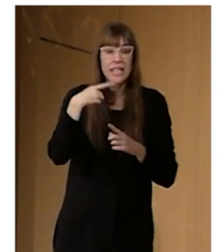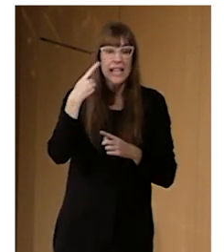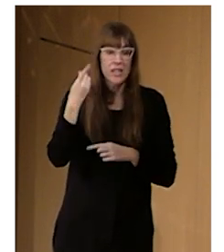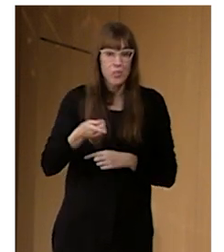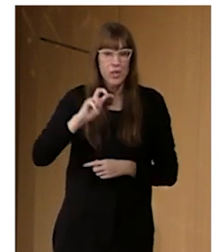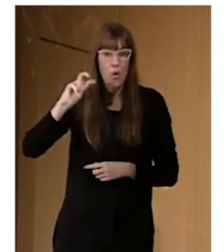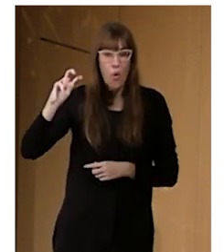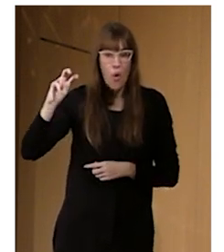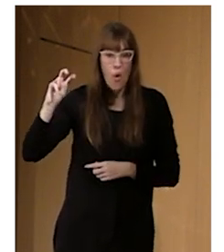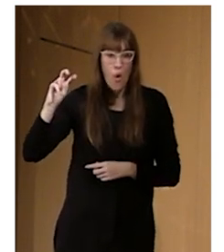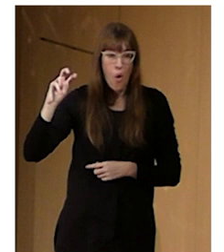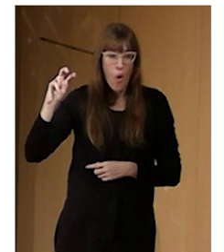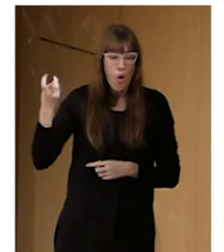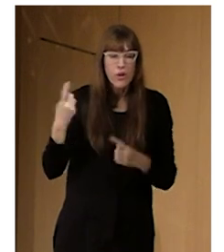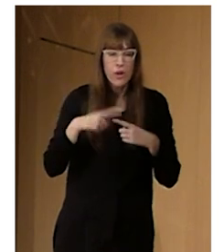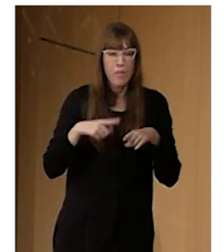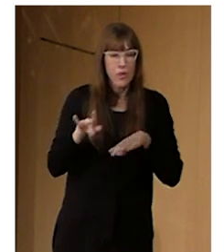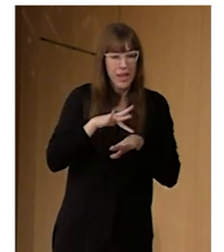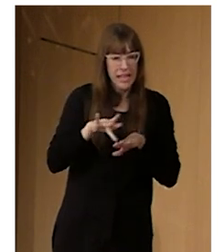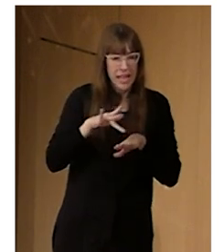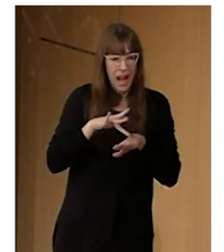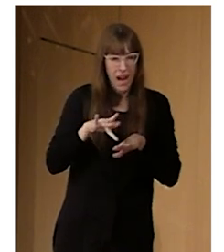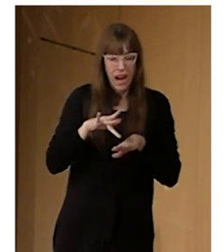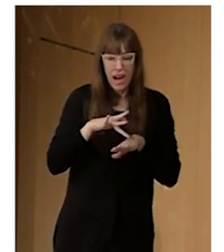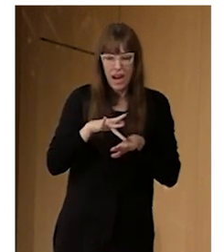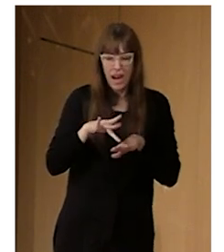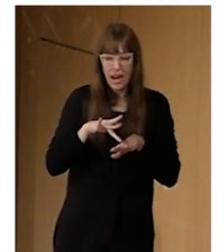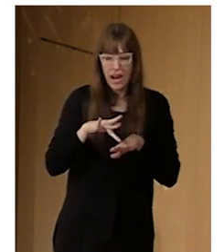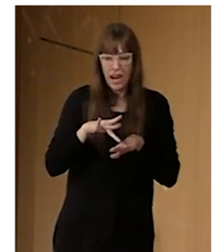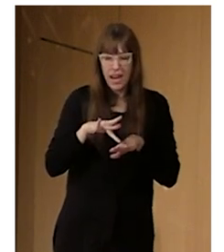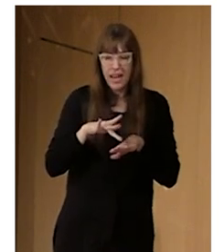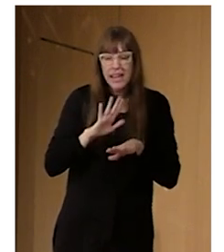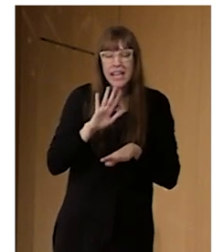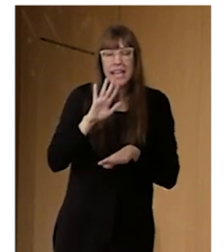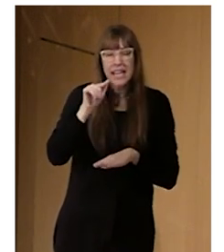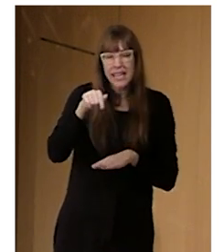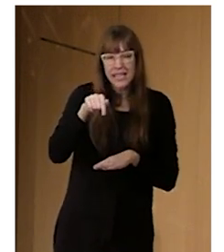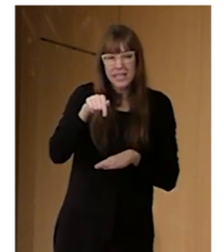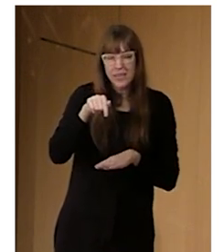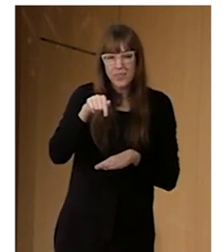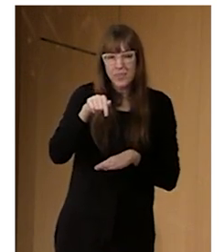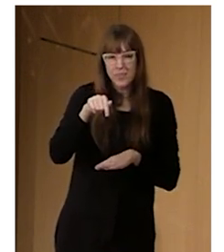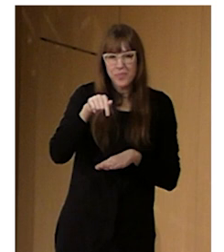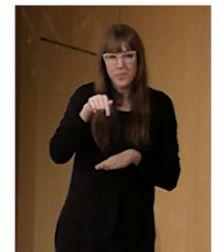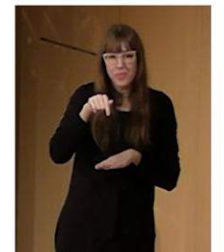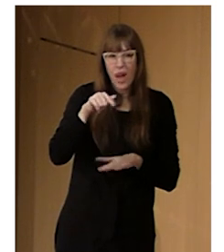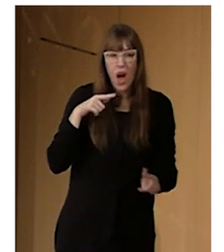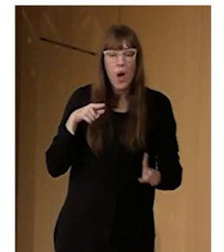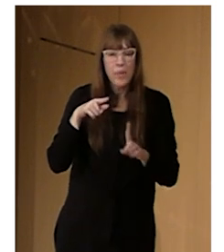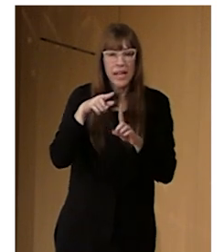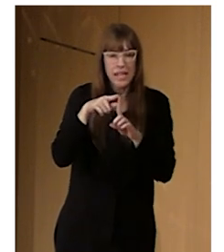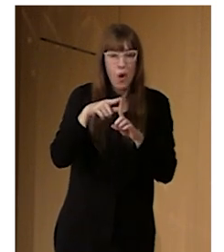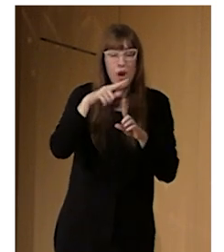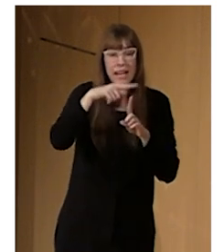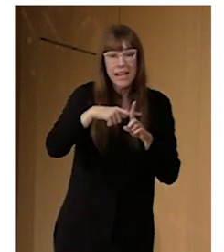último elemento digital que es de grandísima utilidad y que sobre todo esto sí que sirve para establecer los distintos